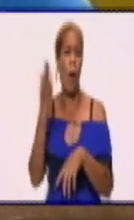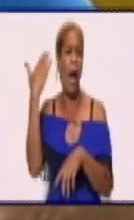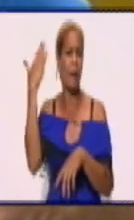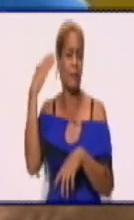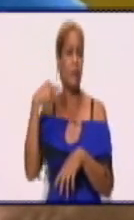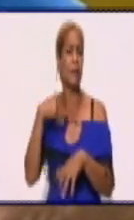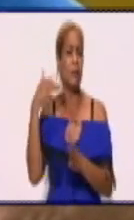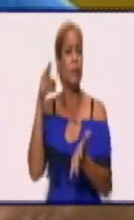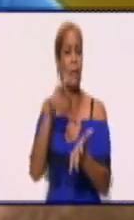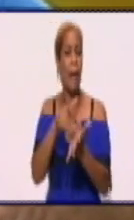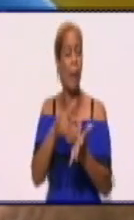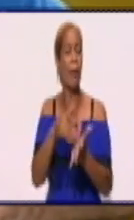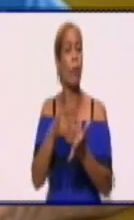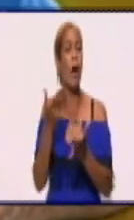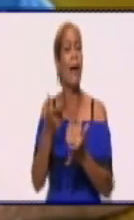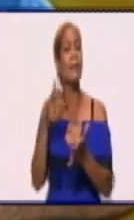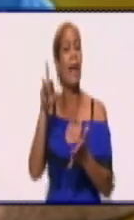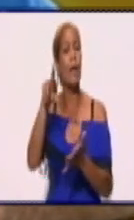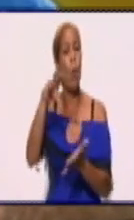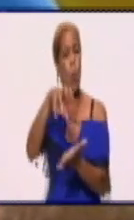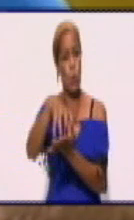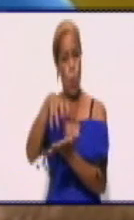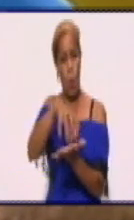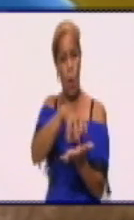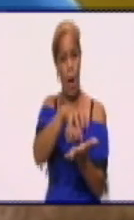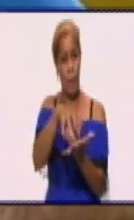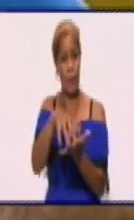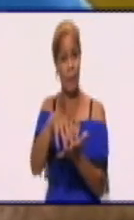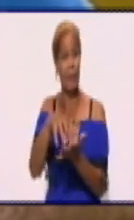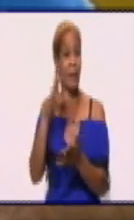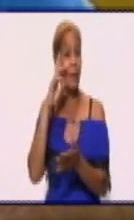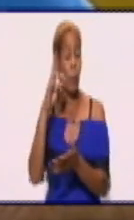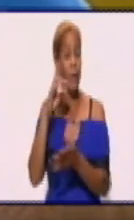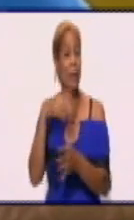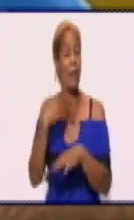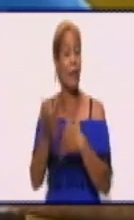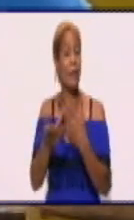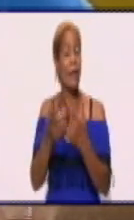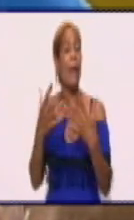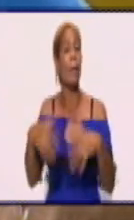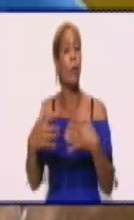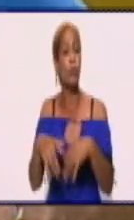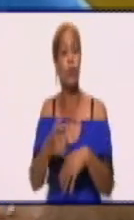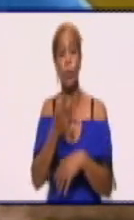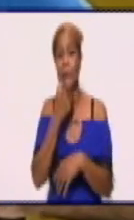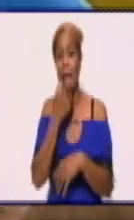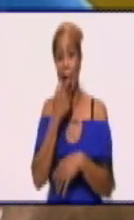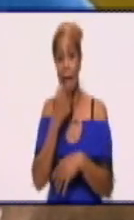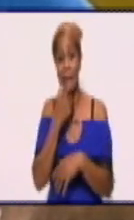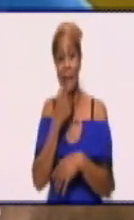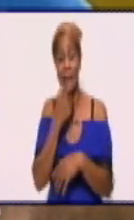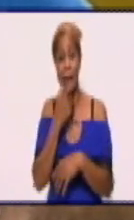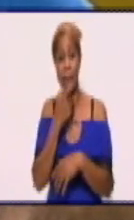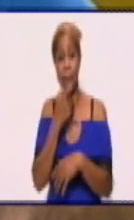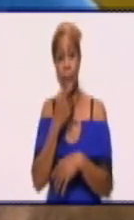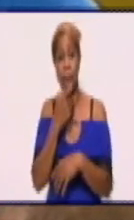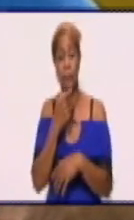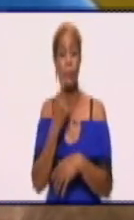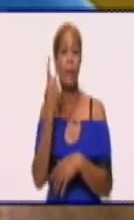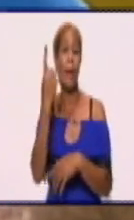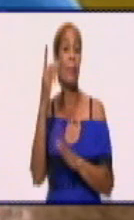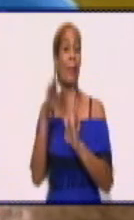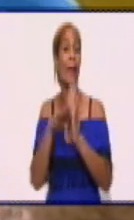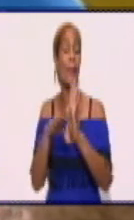cuando vinimos aquí en la ocasión anterior por el tema de la galleta, que la pudimos llevar en el año 2019, de las primeras medidas que